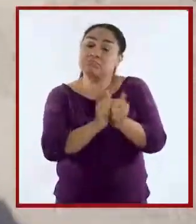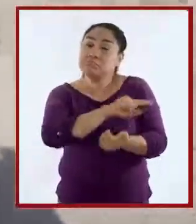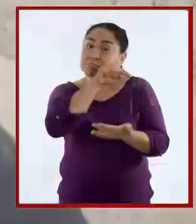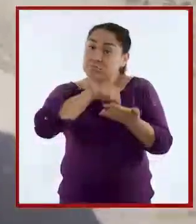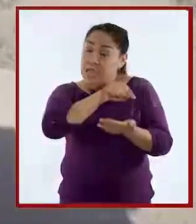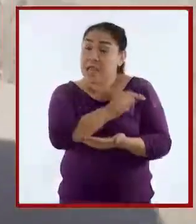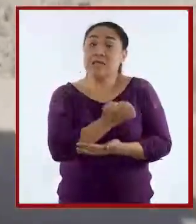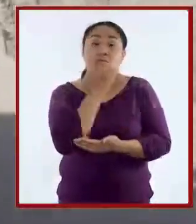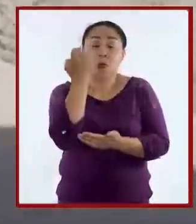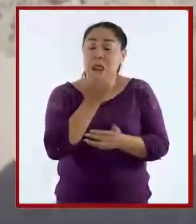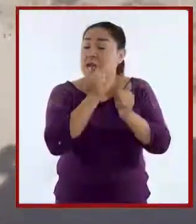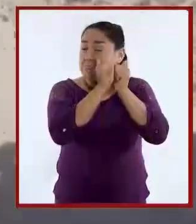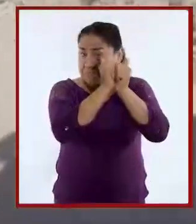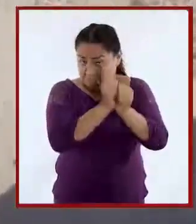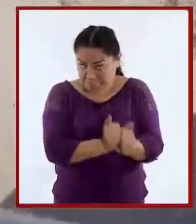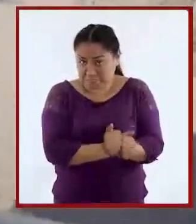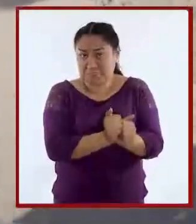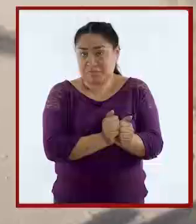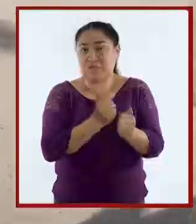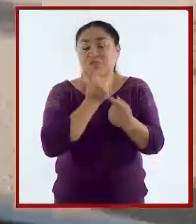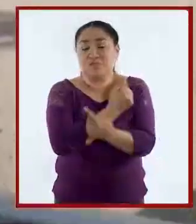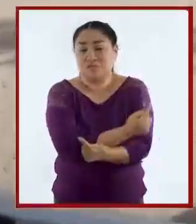escuela.